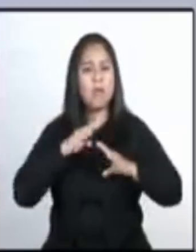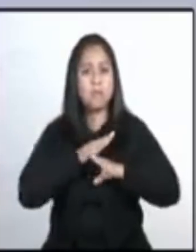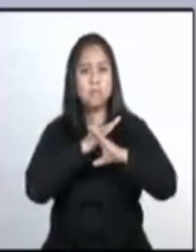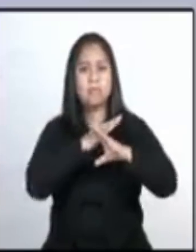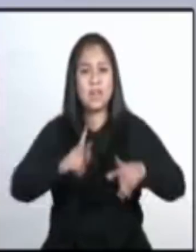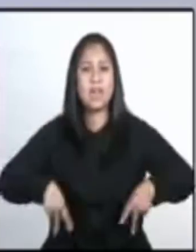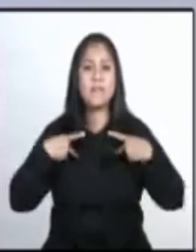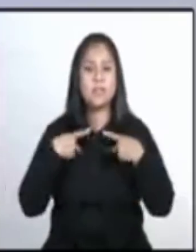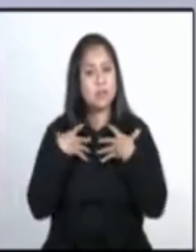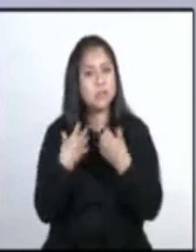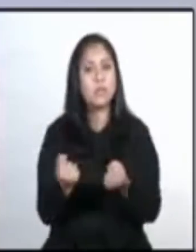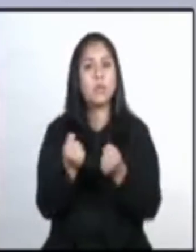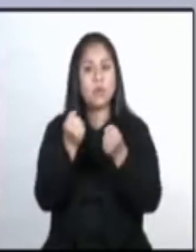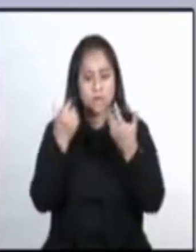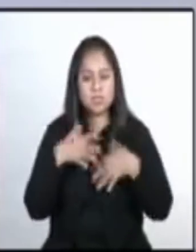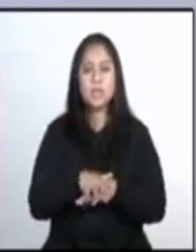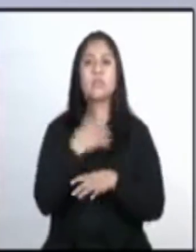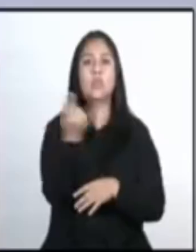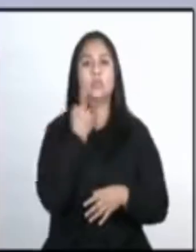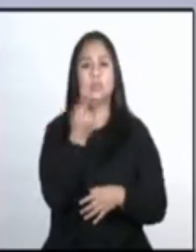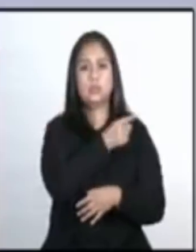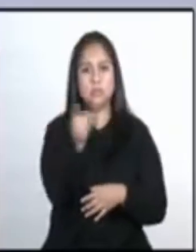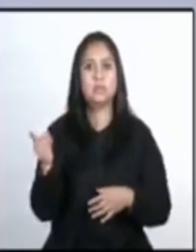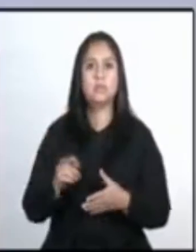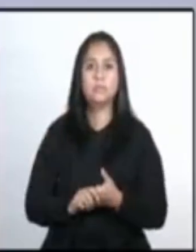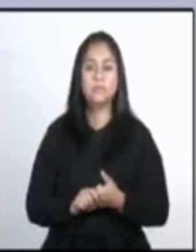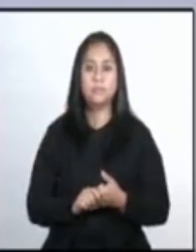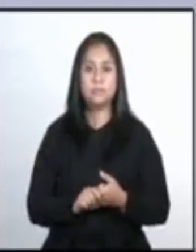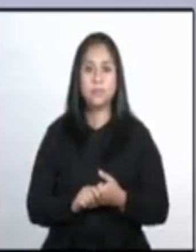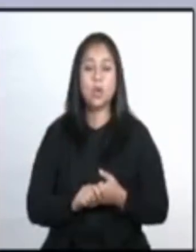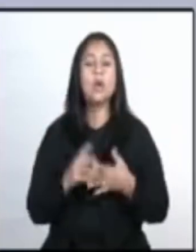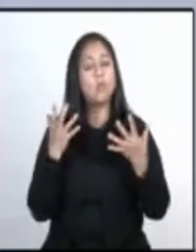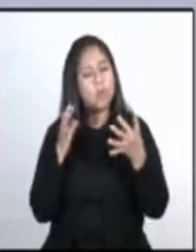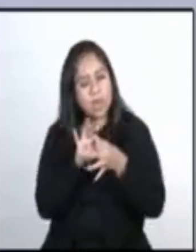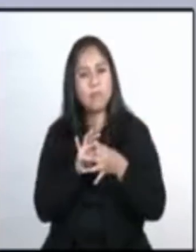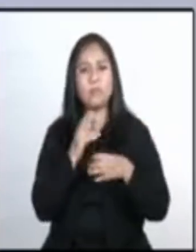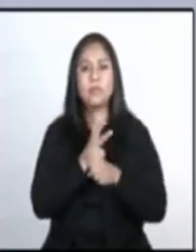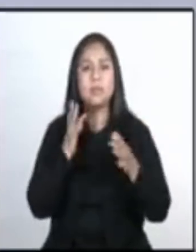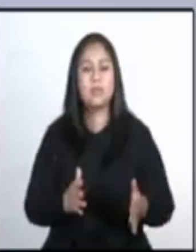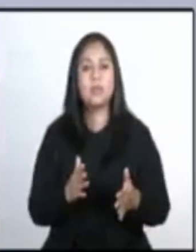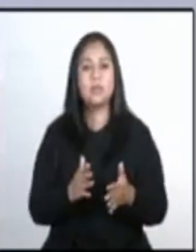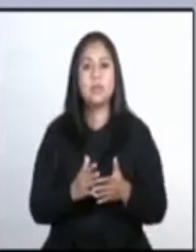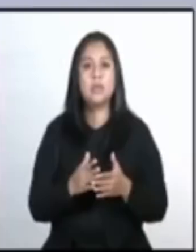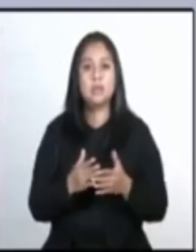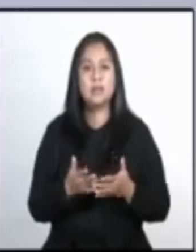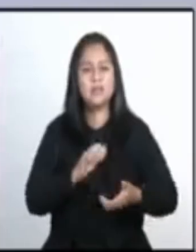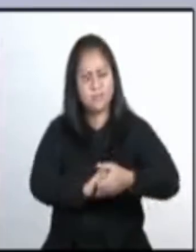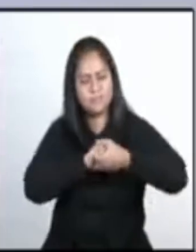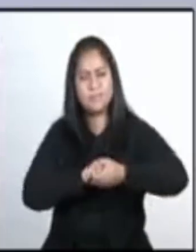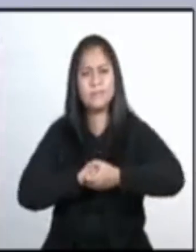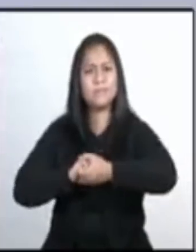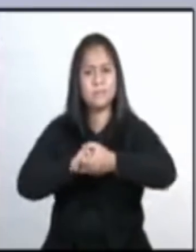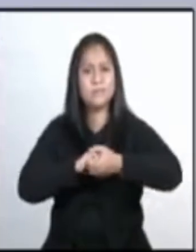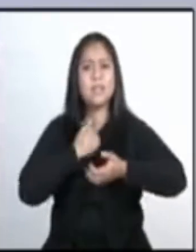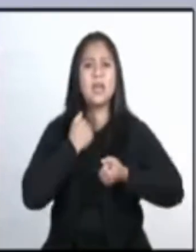la salud y la integridad de todos los habitantes de este país. Unámonos, guatemaltecos, tendamos las manos los unos a los